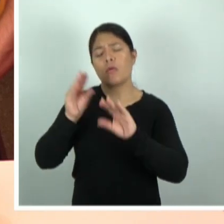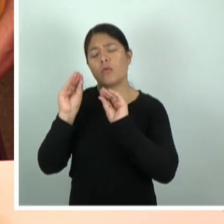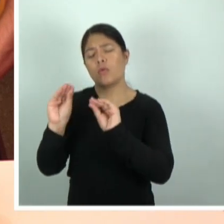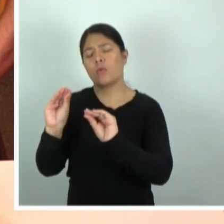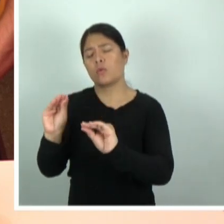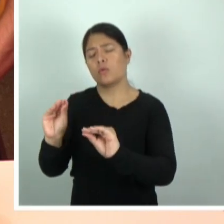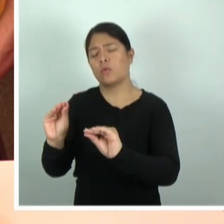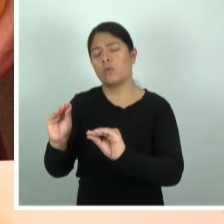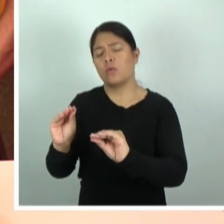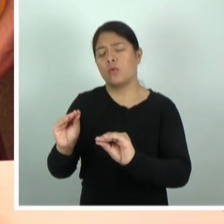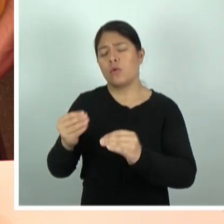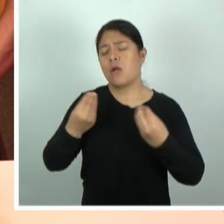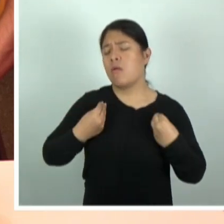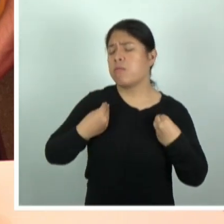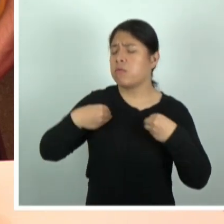por tu vida